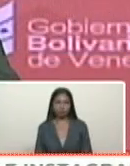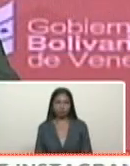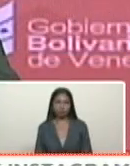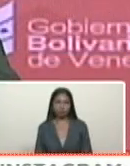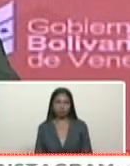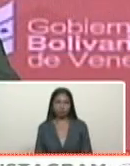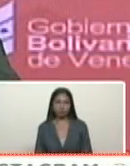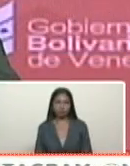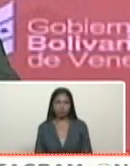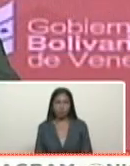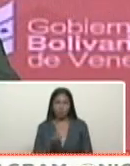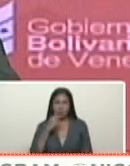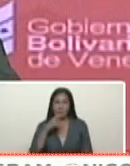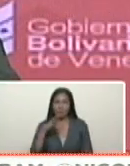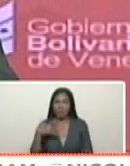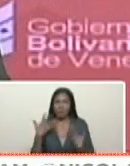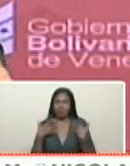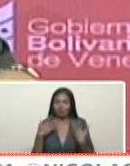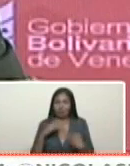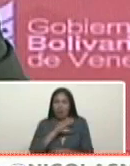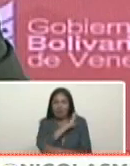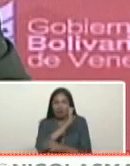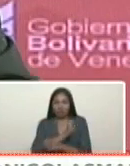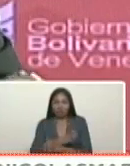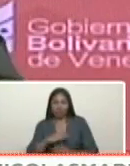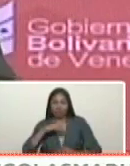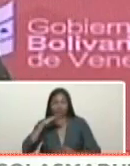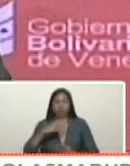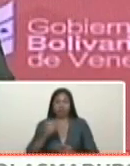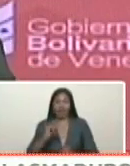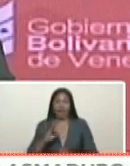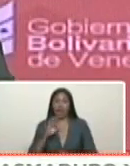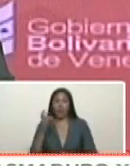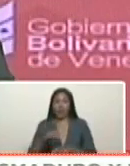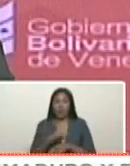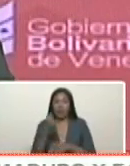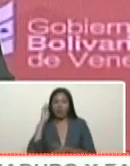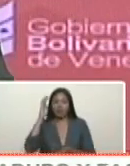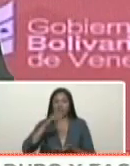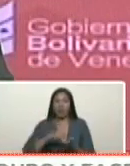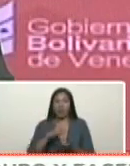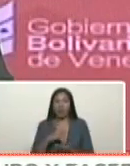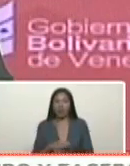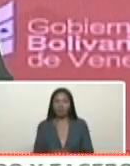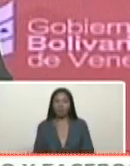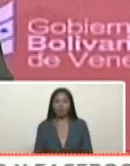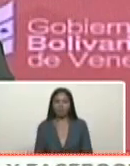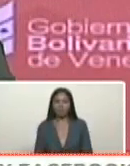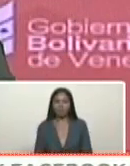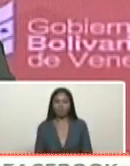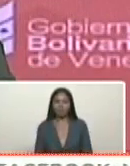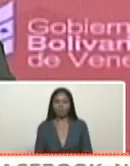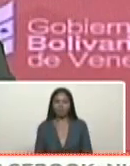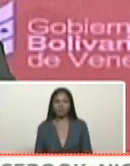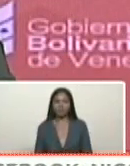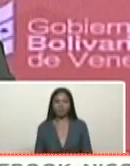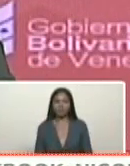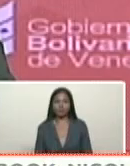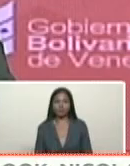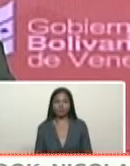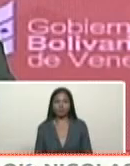Bueno, qué emoción, qué energía. Gobernador de Aragua, general Rodolfo Marcos Torres.